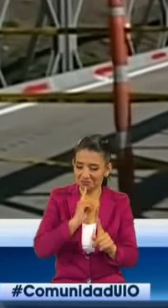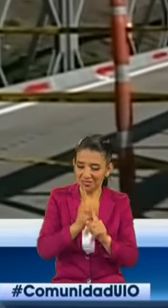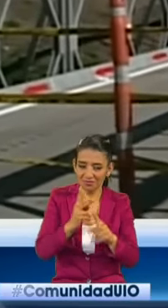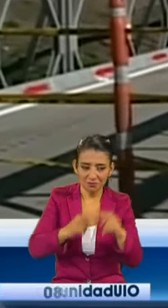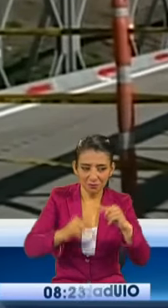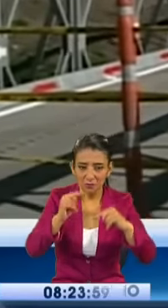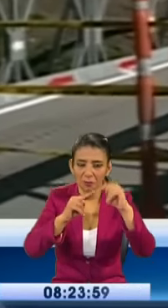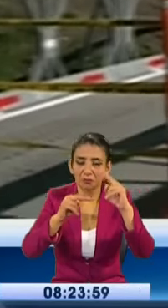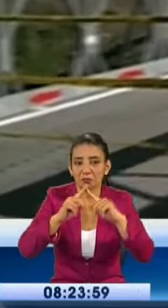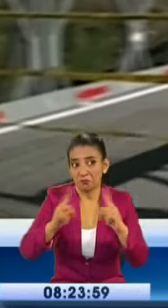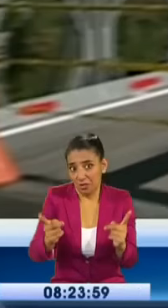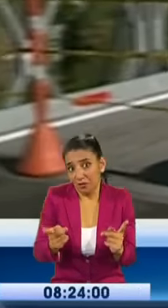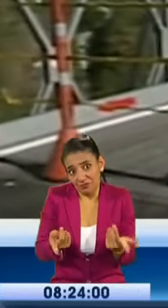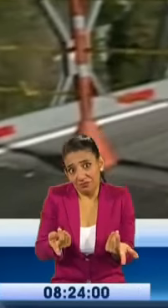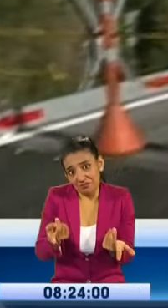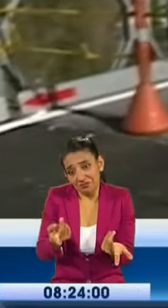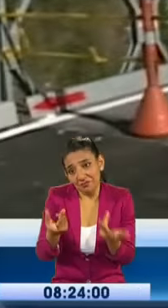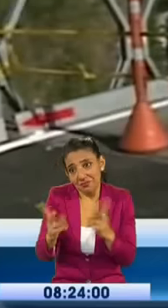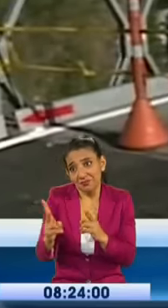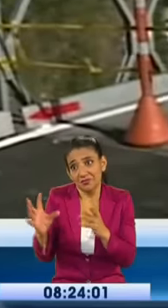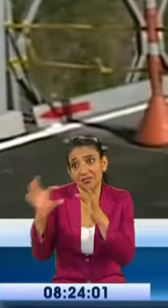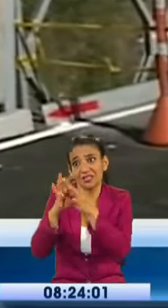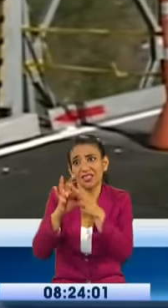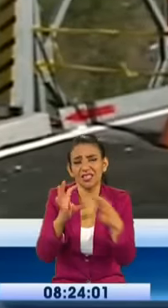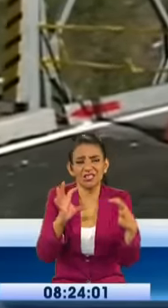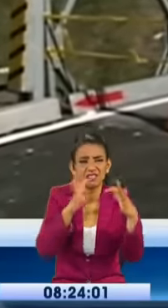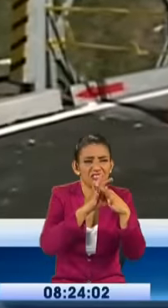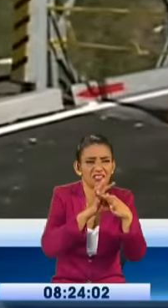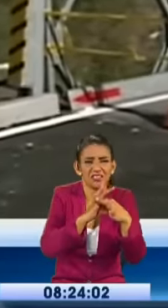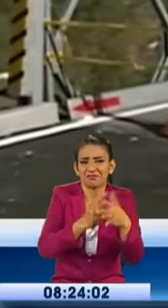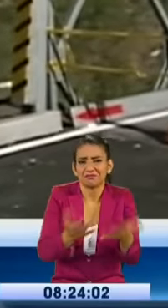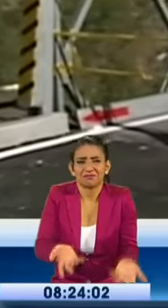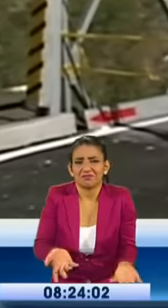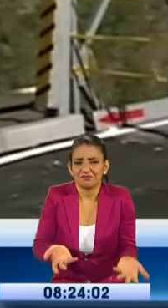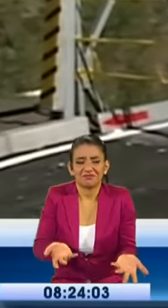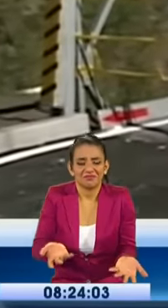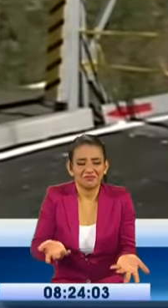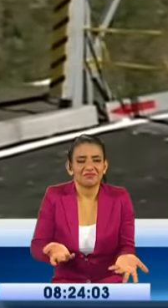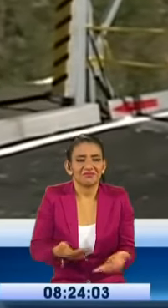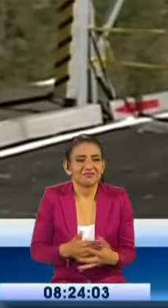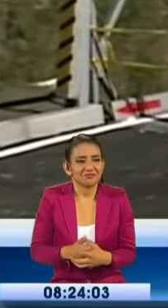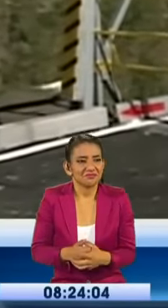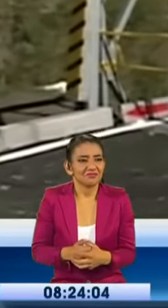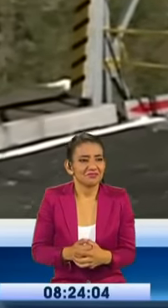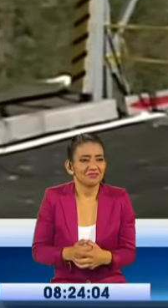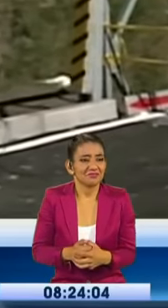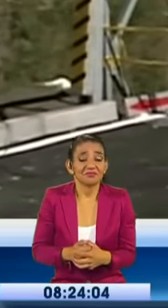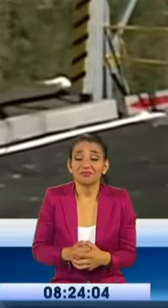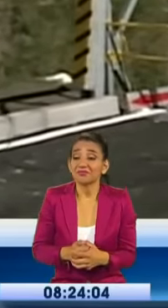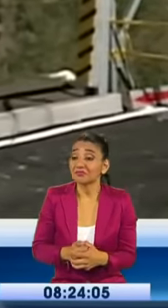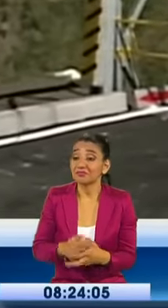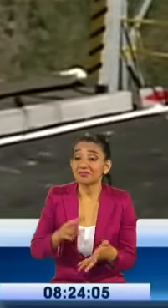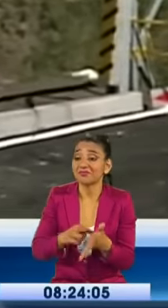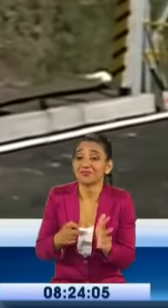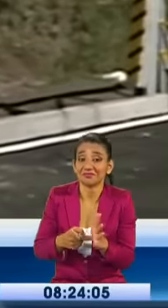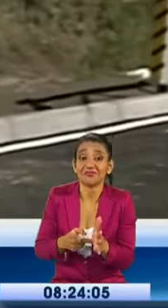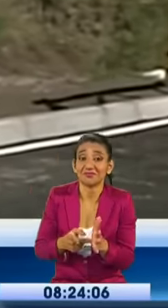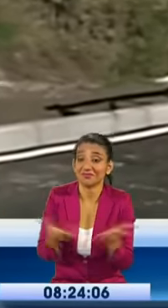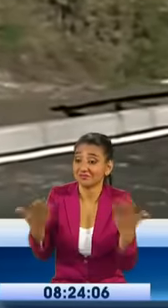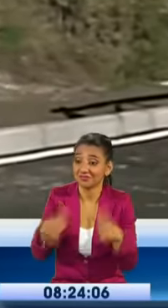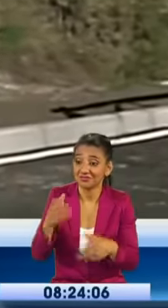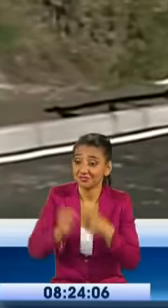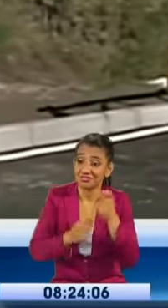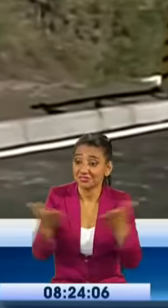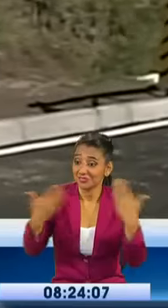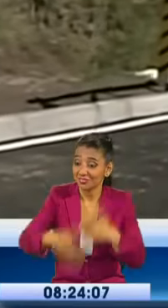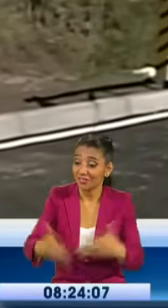realmente literal, porque esto nos permite tener la comunicación que los vecinos y las vecinas quiteños y quiteños necesitan. Es decir, que estamos finalizando el año